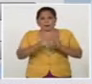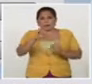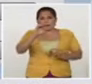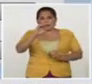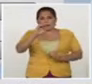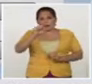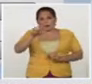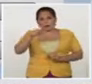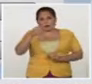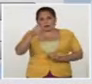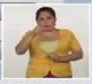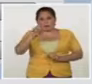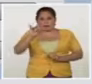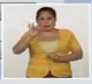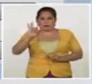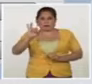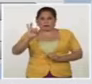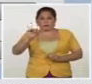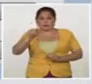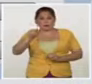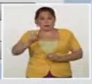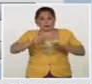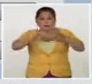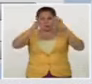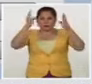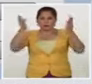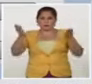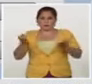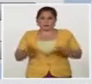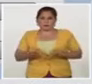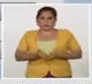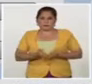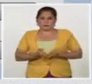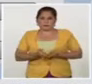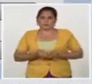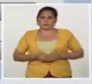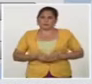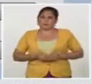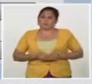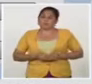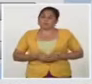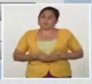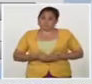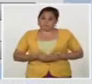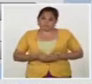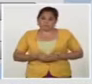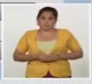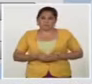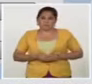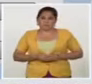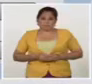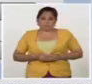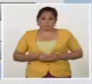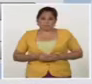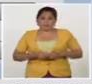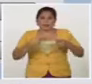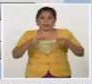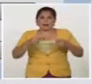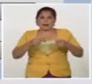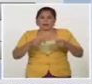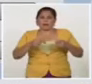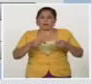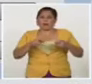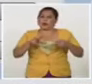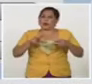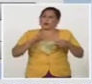3.339.017 casos en el mundo. Usted se refería a estas condicionantes. Esto también tiene que ver con las nuevas cepas que han